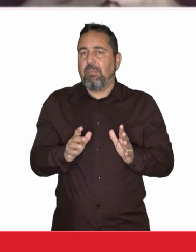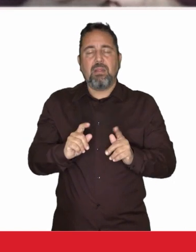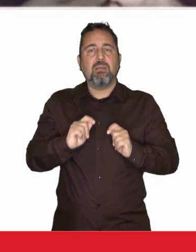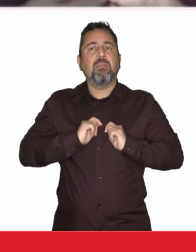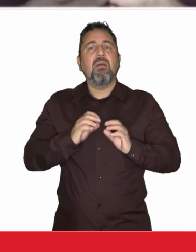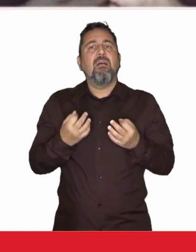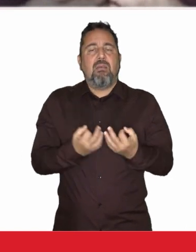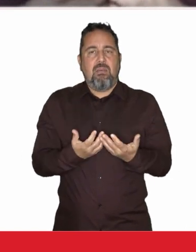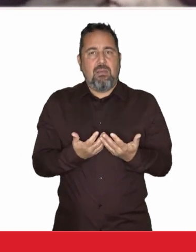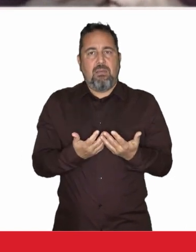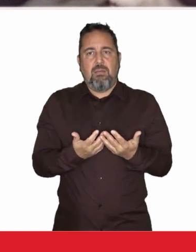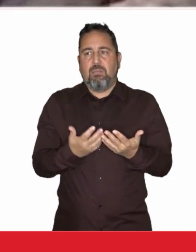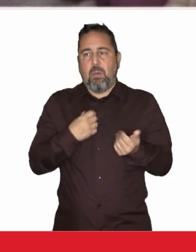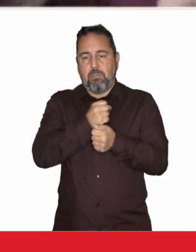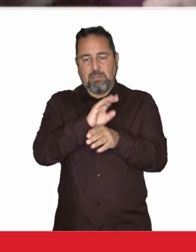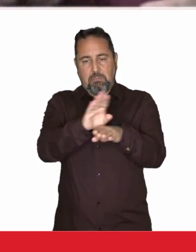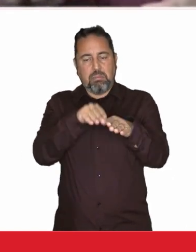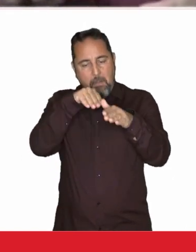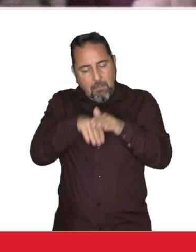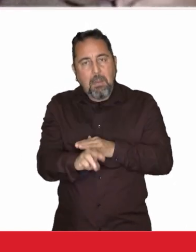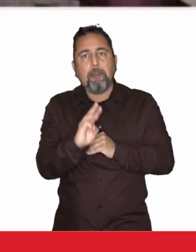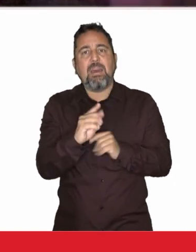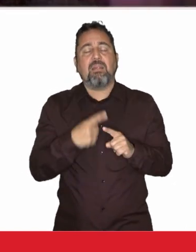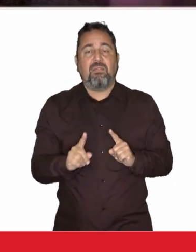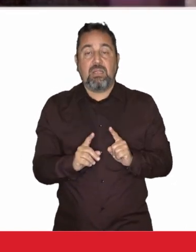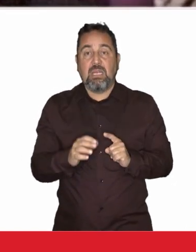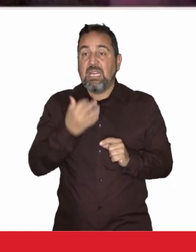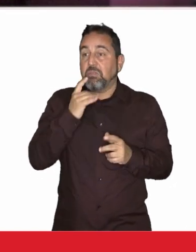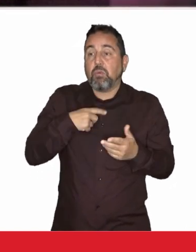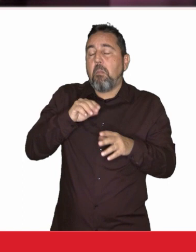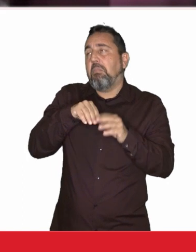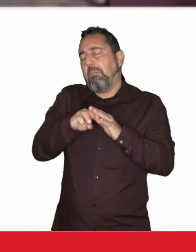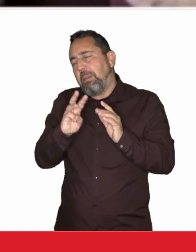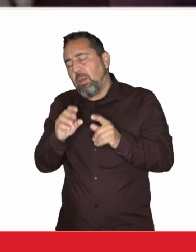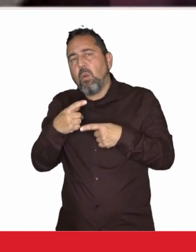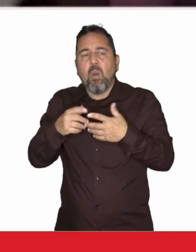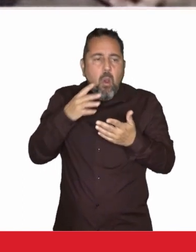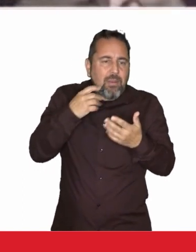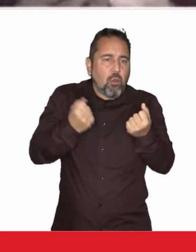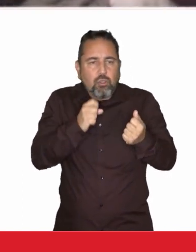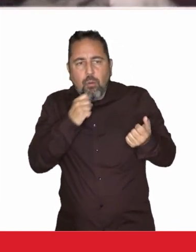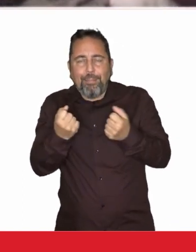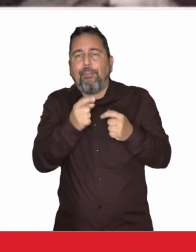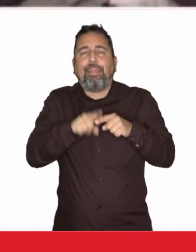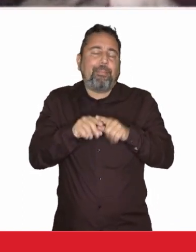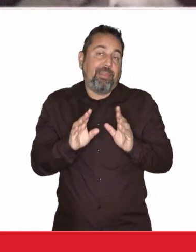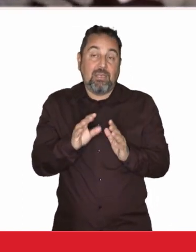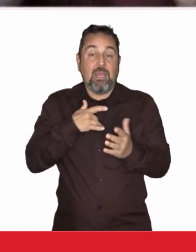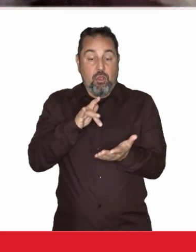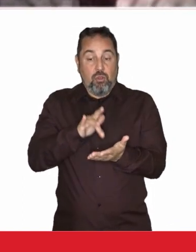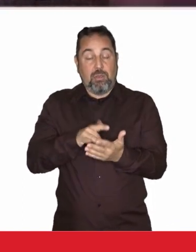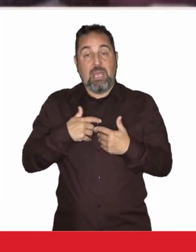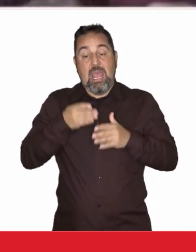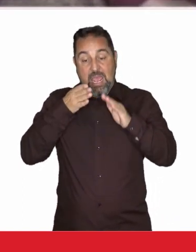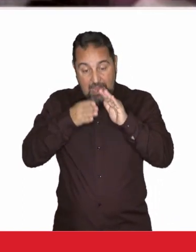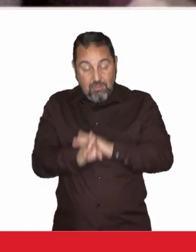directamente un parking, por ejemplo, ¿no? Mientras que si no voy en business, tengo que ir a un parking cualquiera, a ver cómo manejo lo de mi coche. Y desde